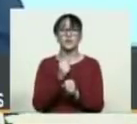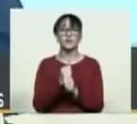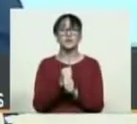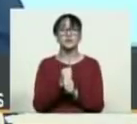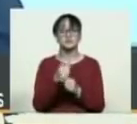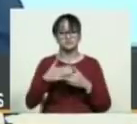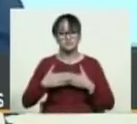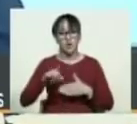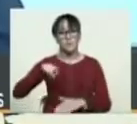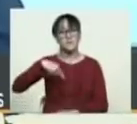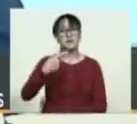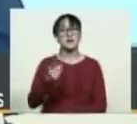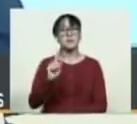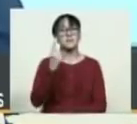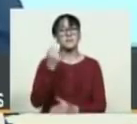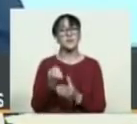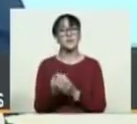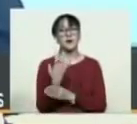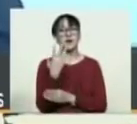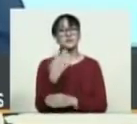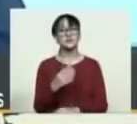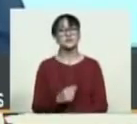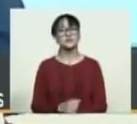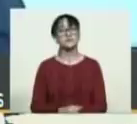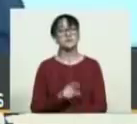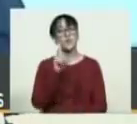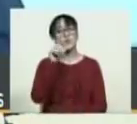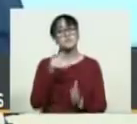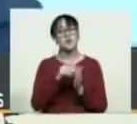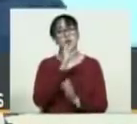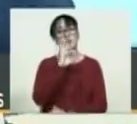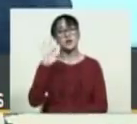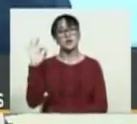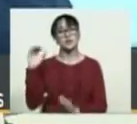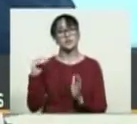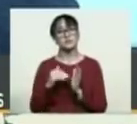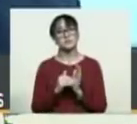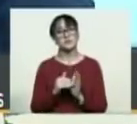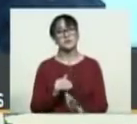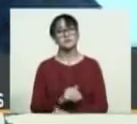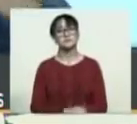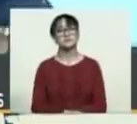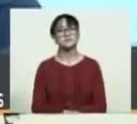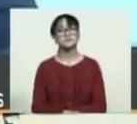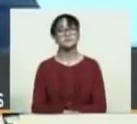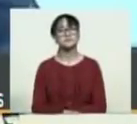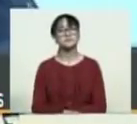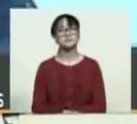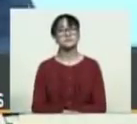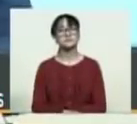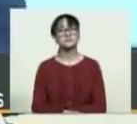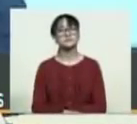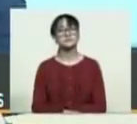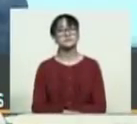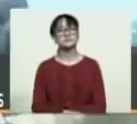a partir de mañana, primero de mayo, le sale su bono, 1.500.000.